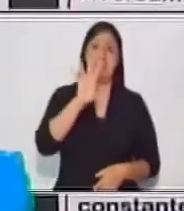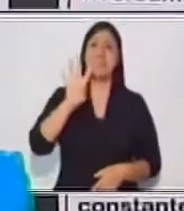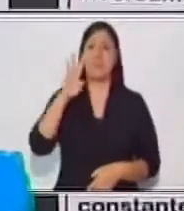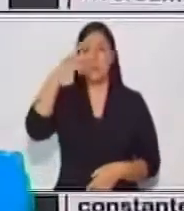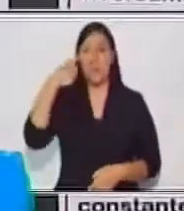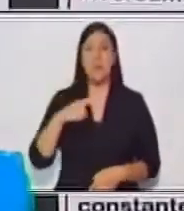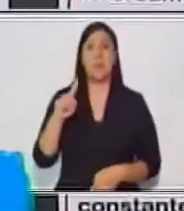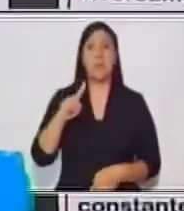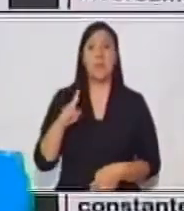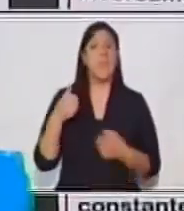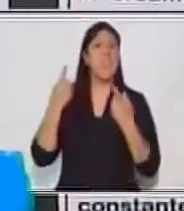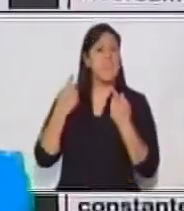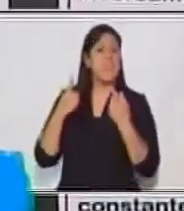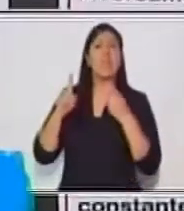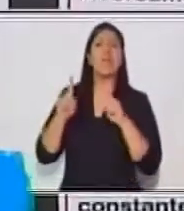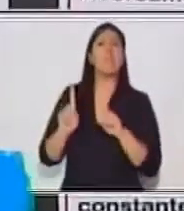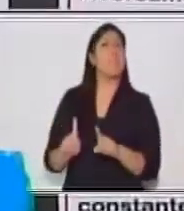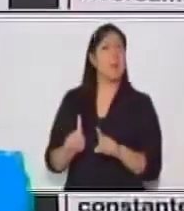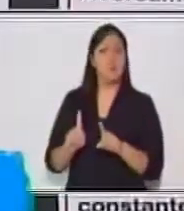si aumentamos